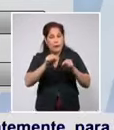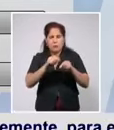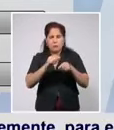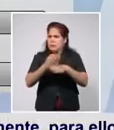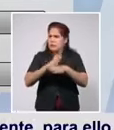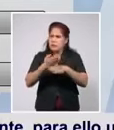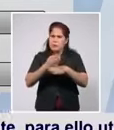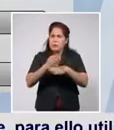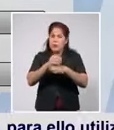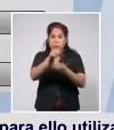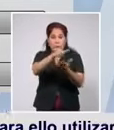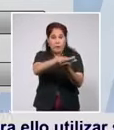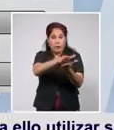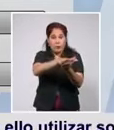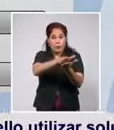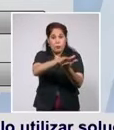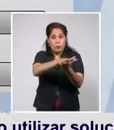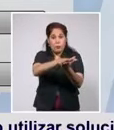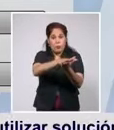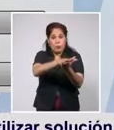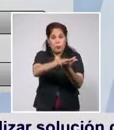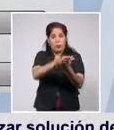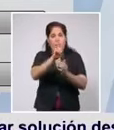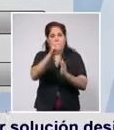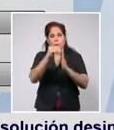el acumulado sea de